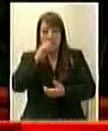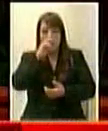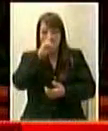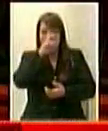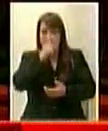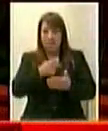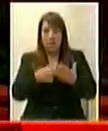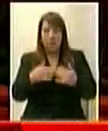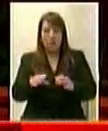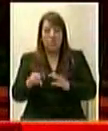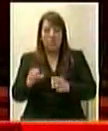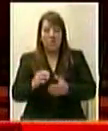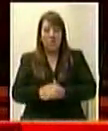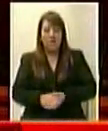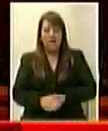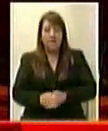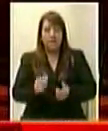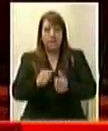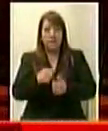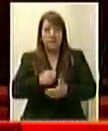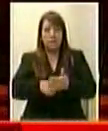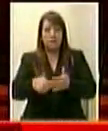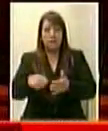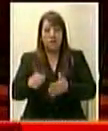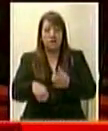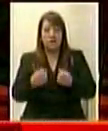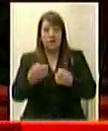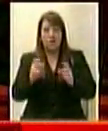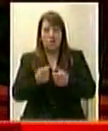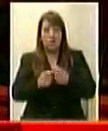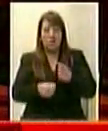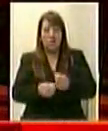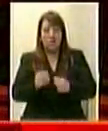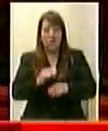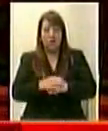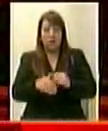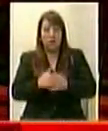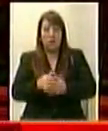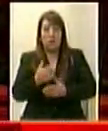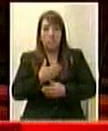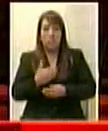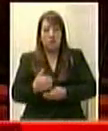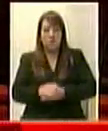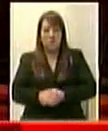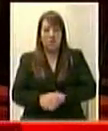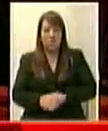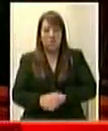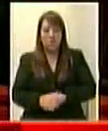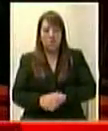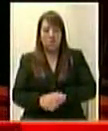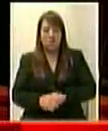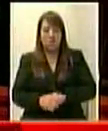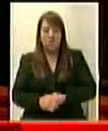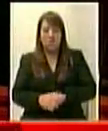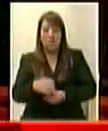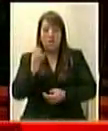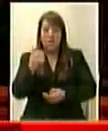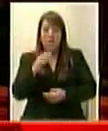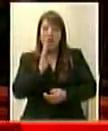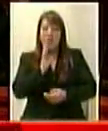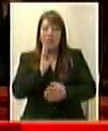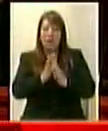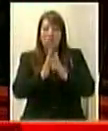la propuesta que se hizo llegar con firma de varios parlamentarios y sobre todo, presidente, creo ya se ha hablado